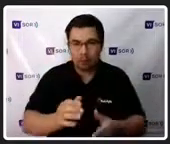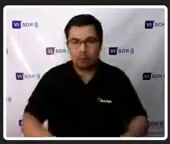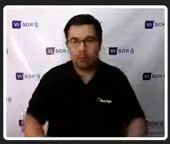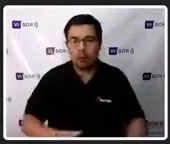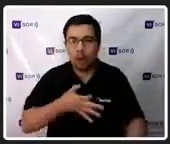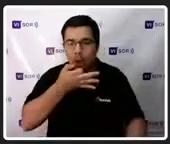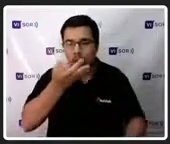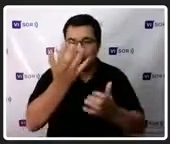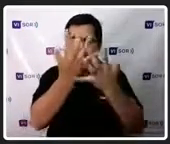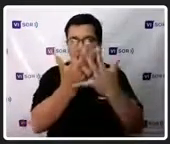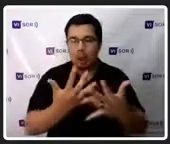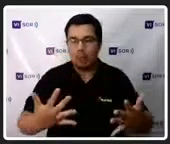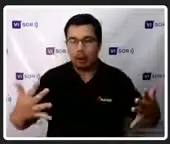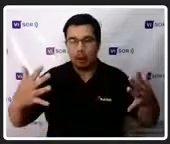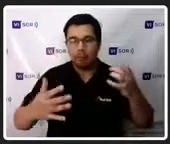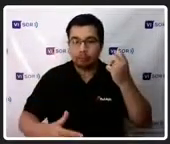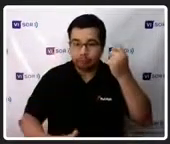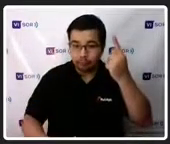¿ya?